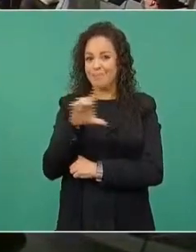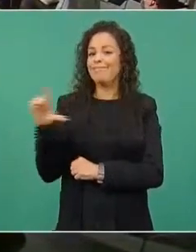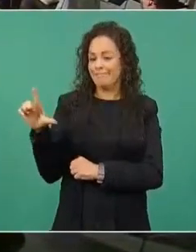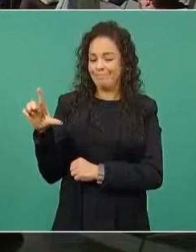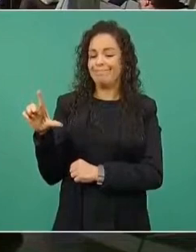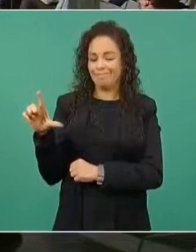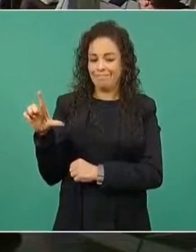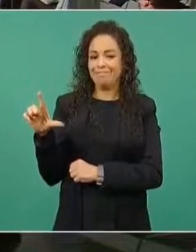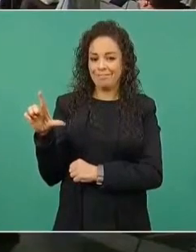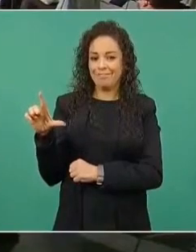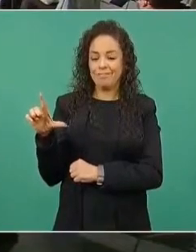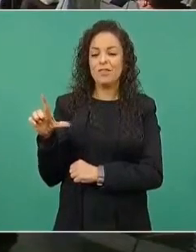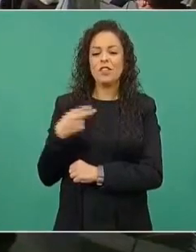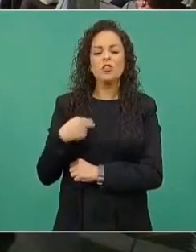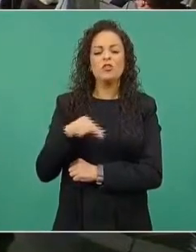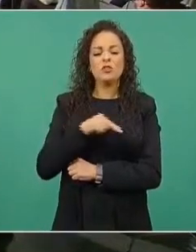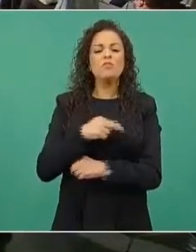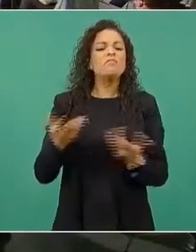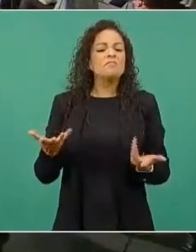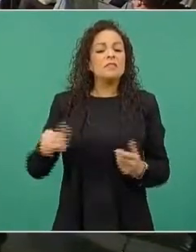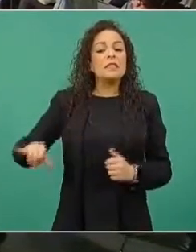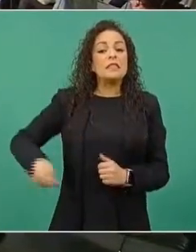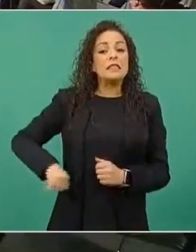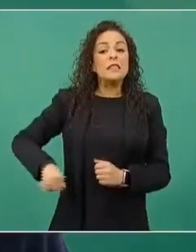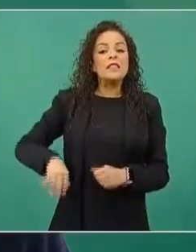y lo que nos interesaba era esa refinería.